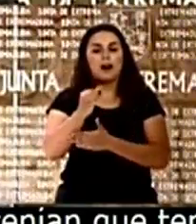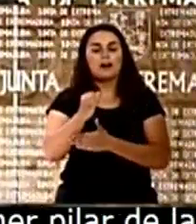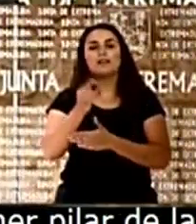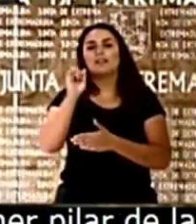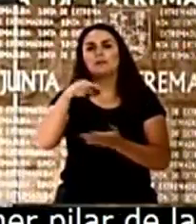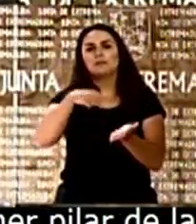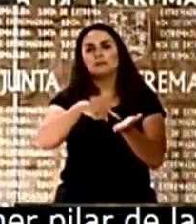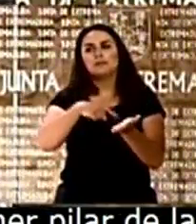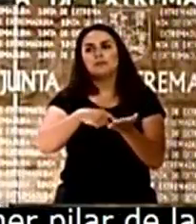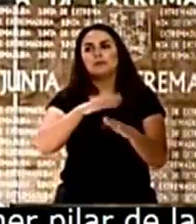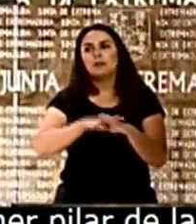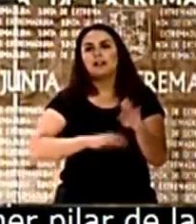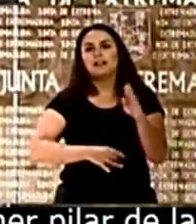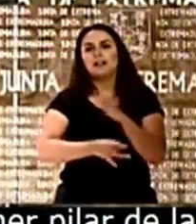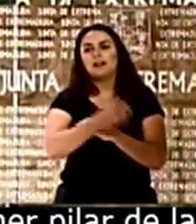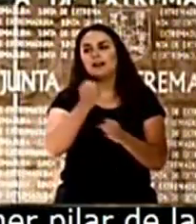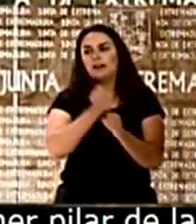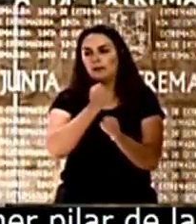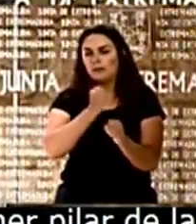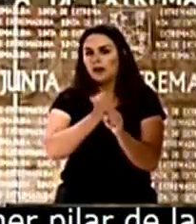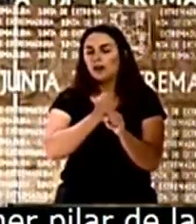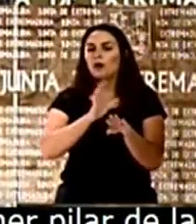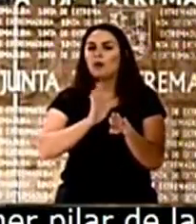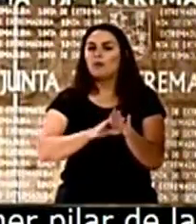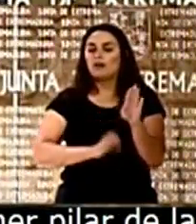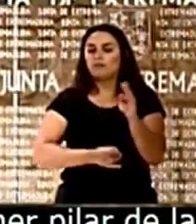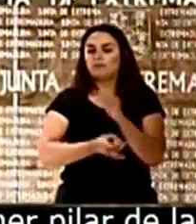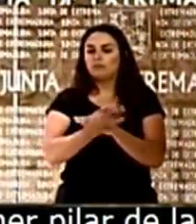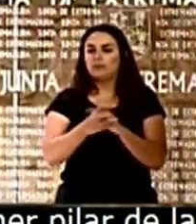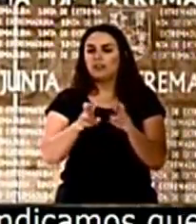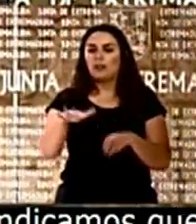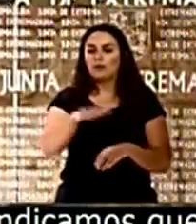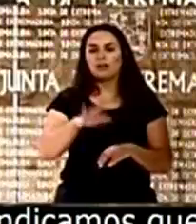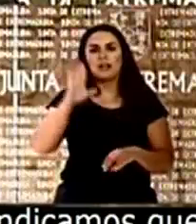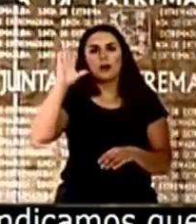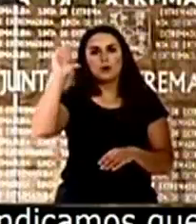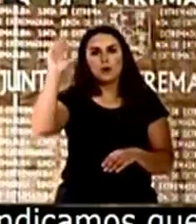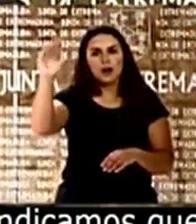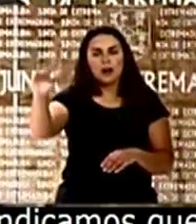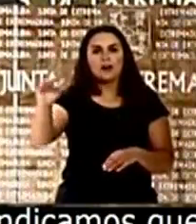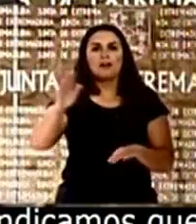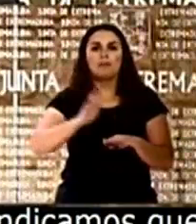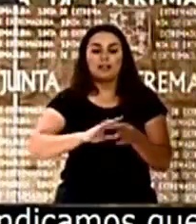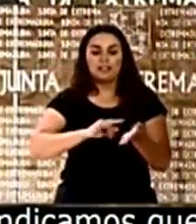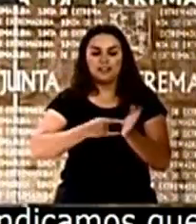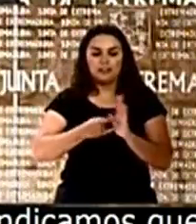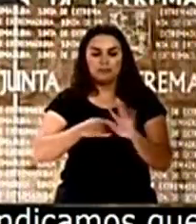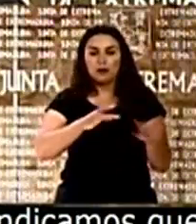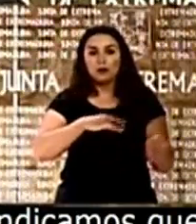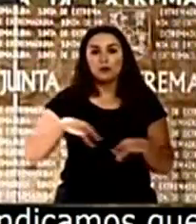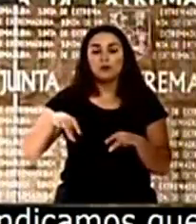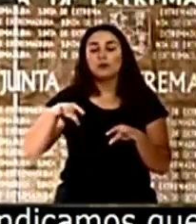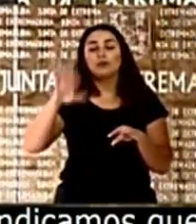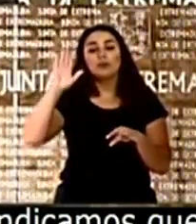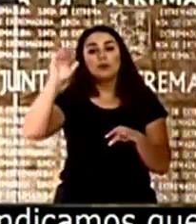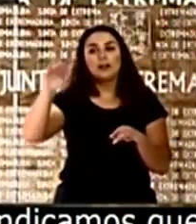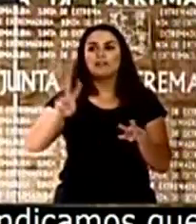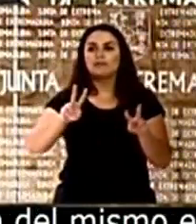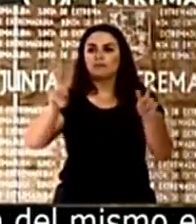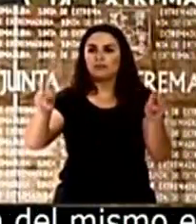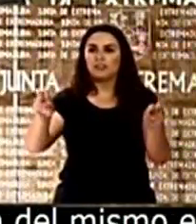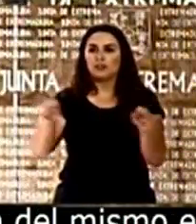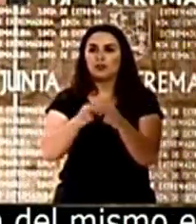sirvan para la creación de empleo, para la activación del mismo en las zonas rurales, para que el medio rural sea un medio de innovación social,